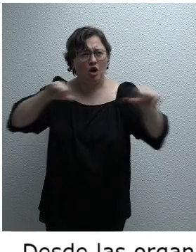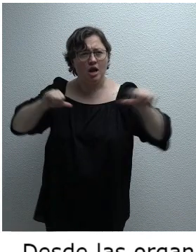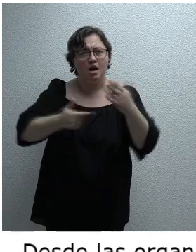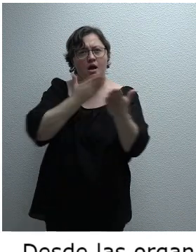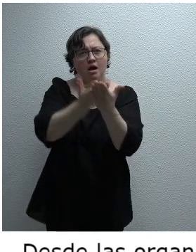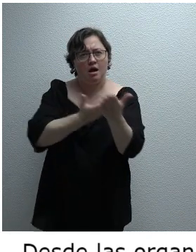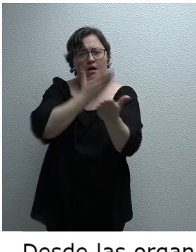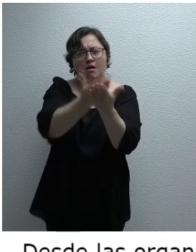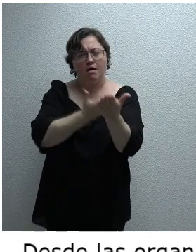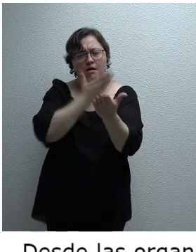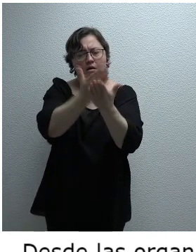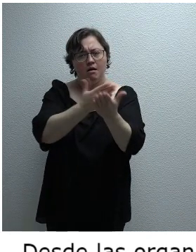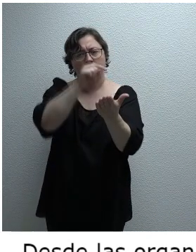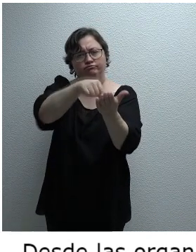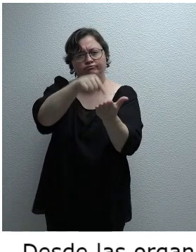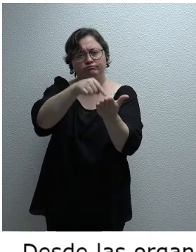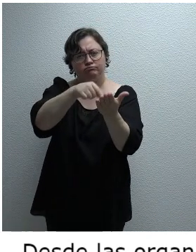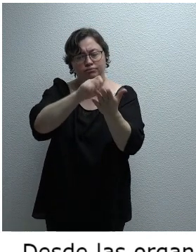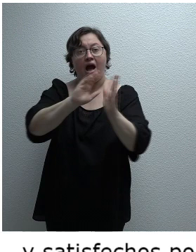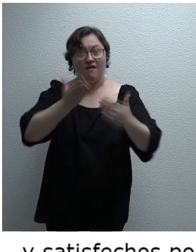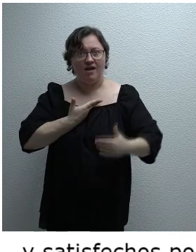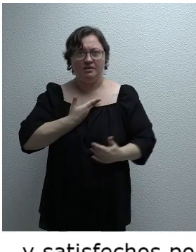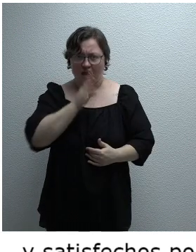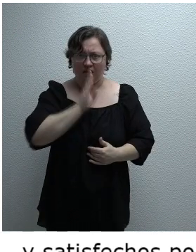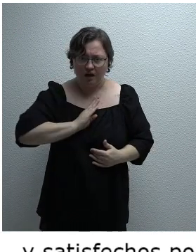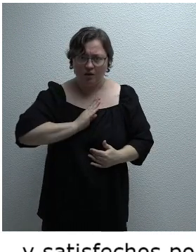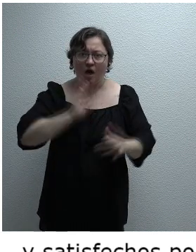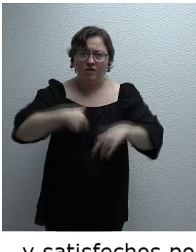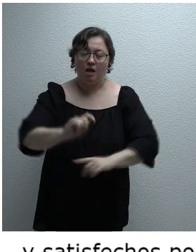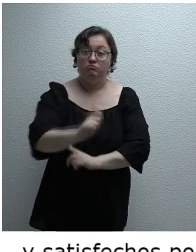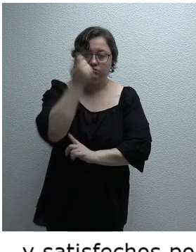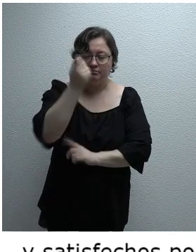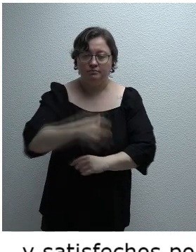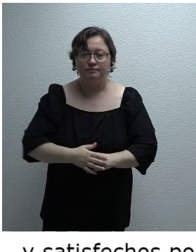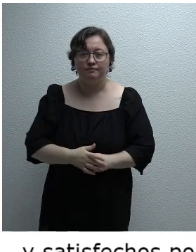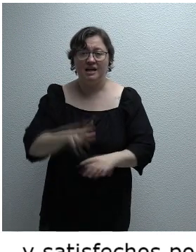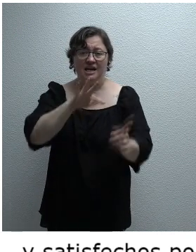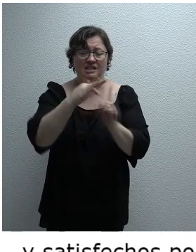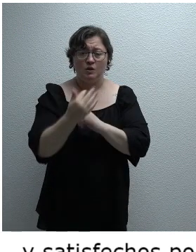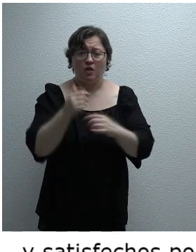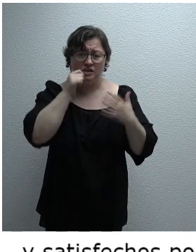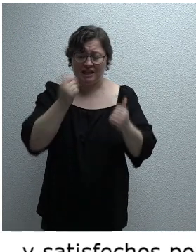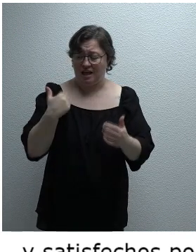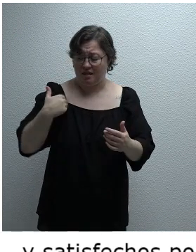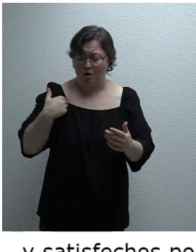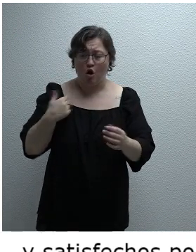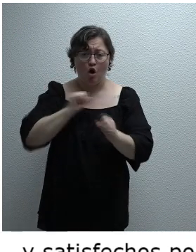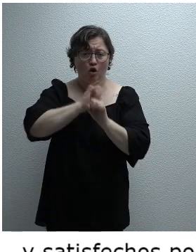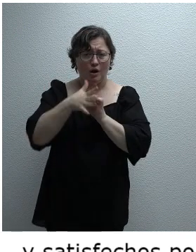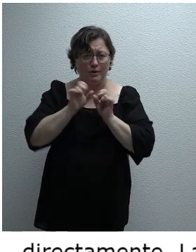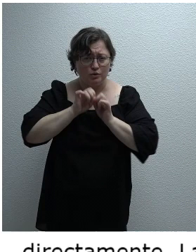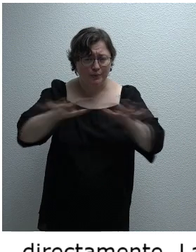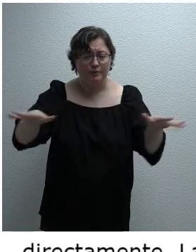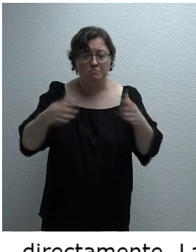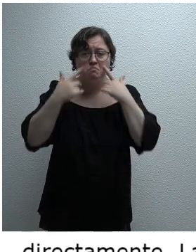históricas que nos atañen tan directamente. Lamentablemente, las circunstancias sanitarias recientes han puesto de